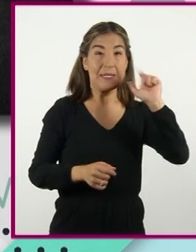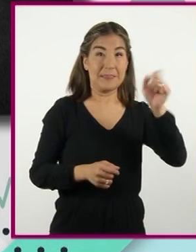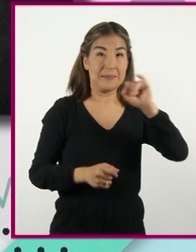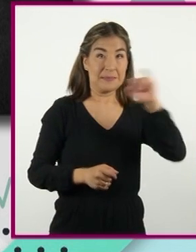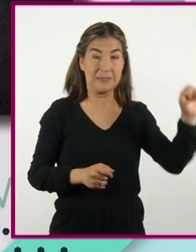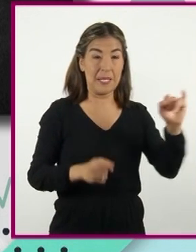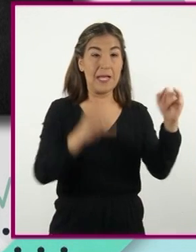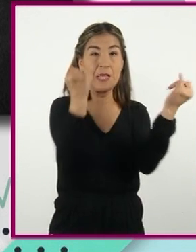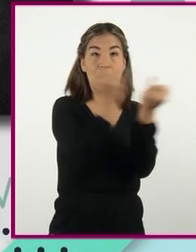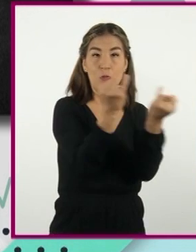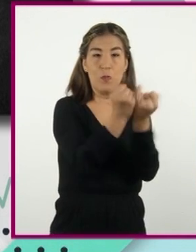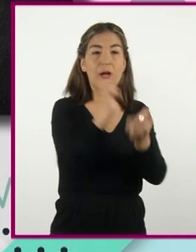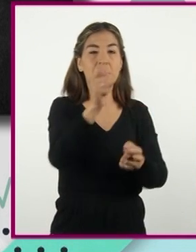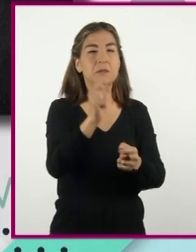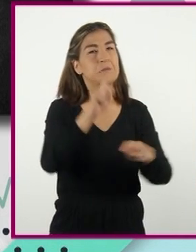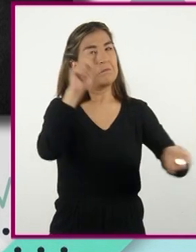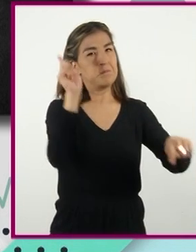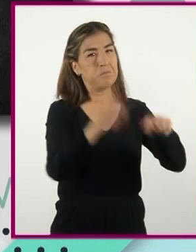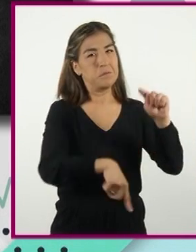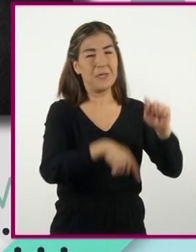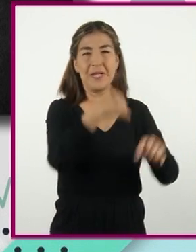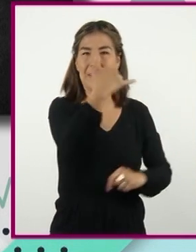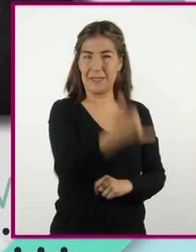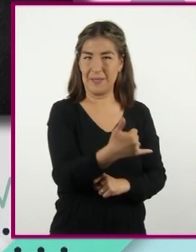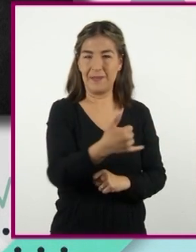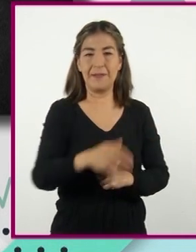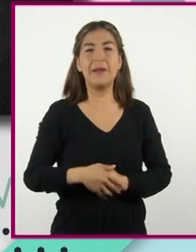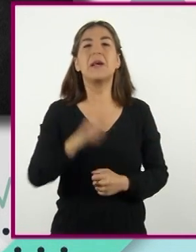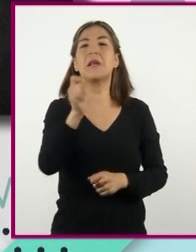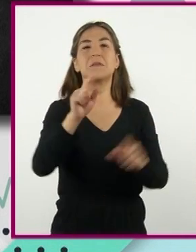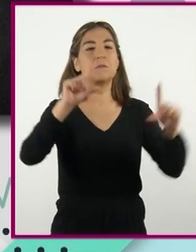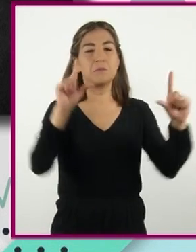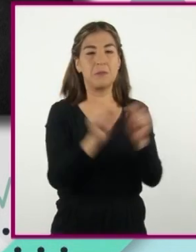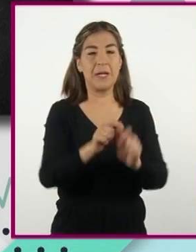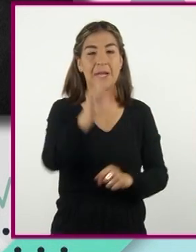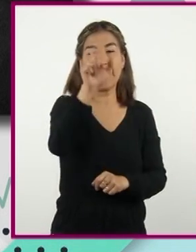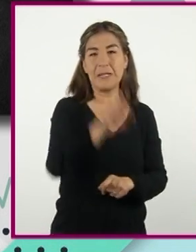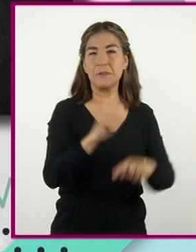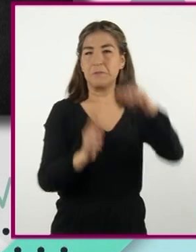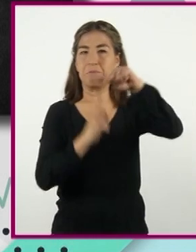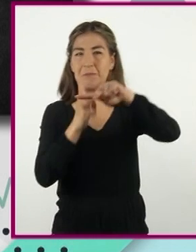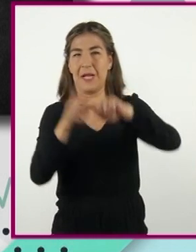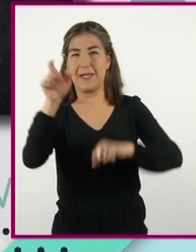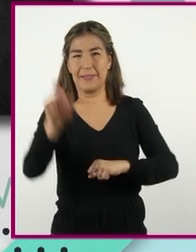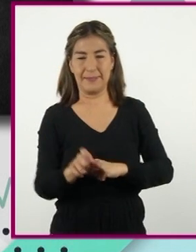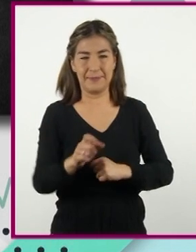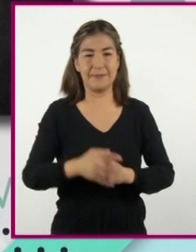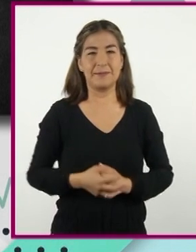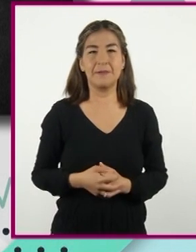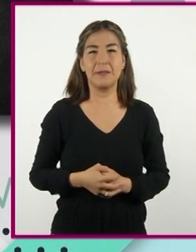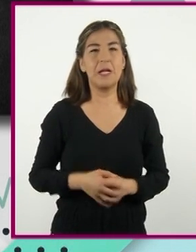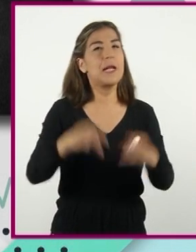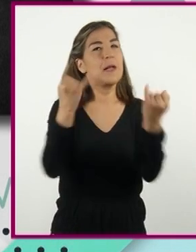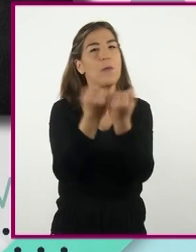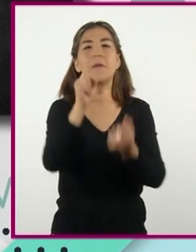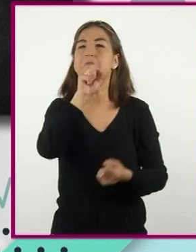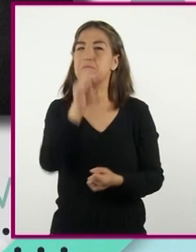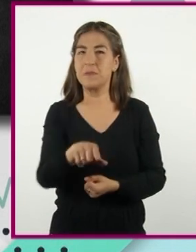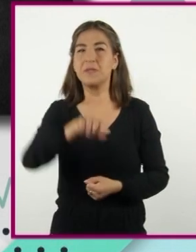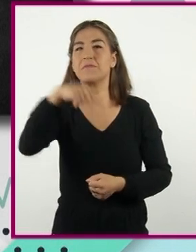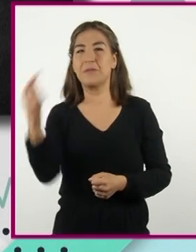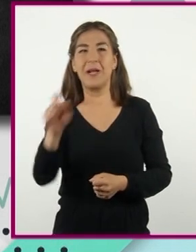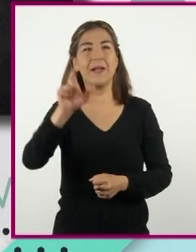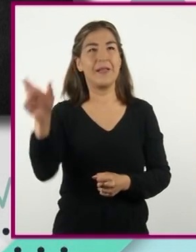signo igual se anulan las y, así únicamente nos queda x más x. De la misma forma, del